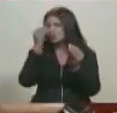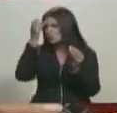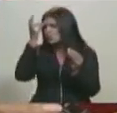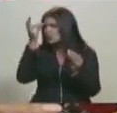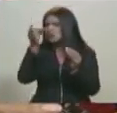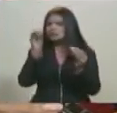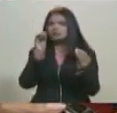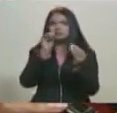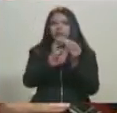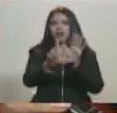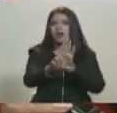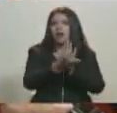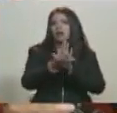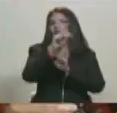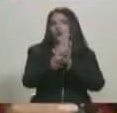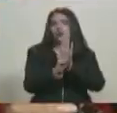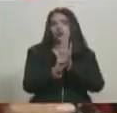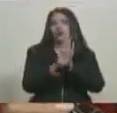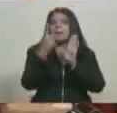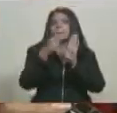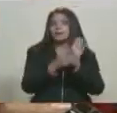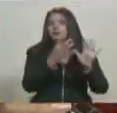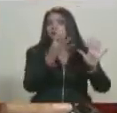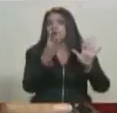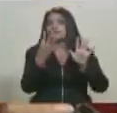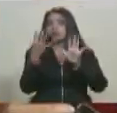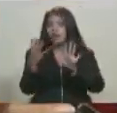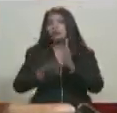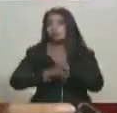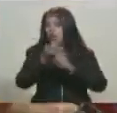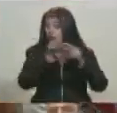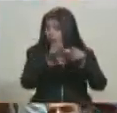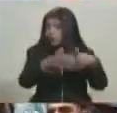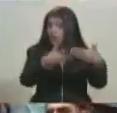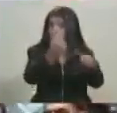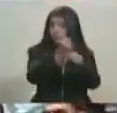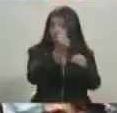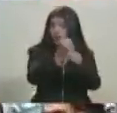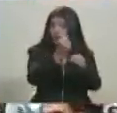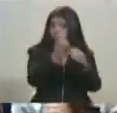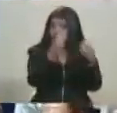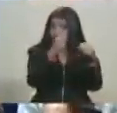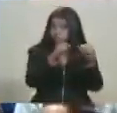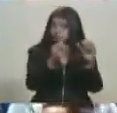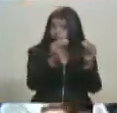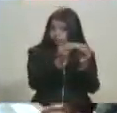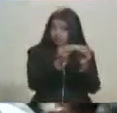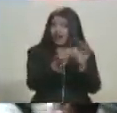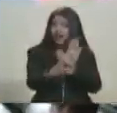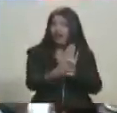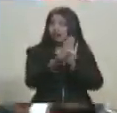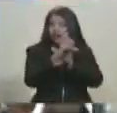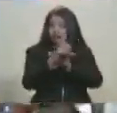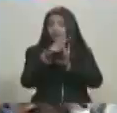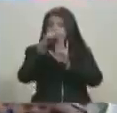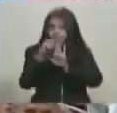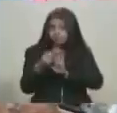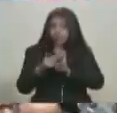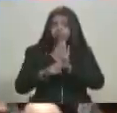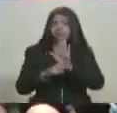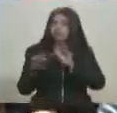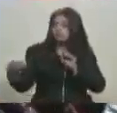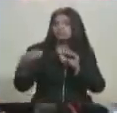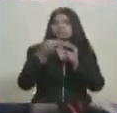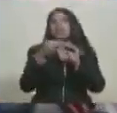a la legislación, a la constitución del año 99, que sigue en vigencia y están apegadas estrictamente a lo que establecen las leyes.